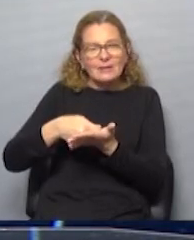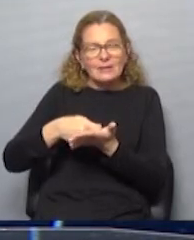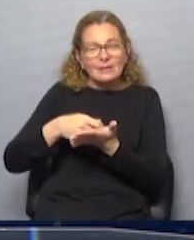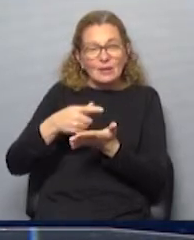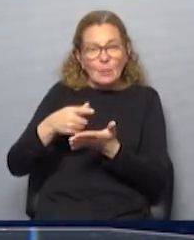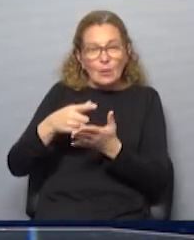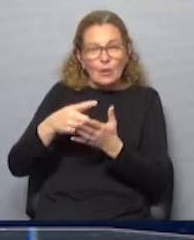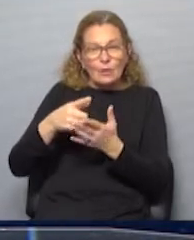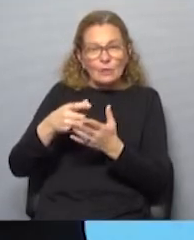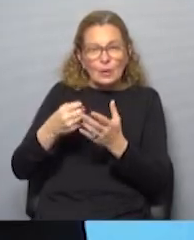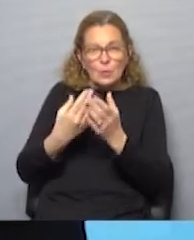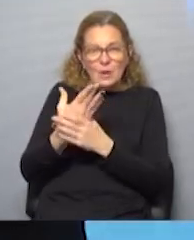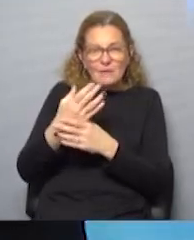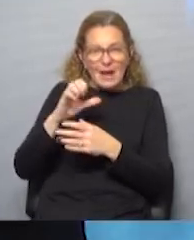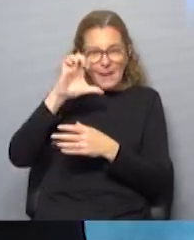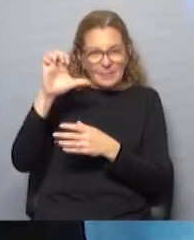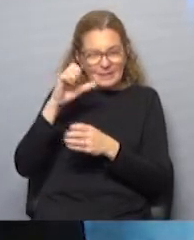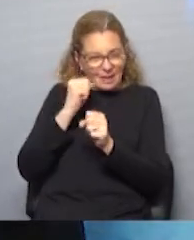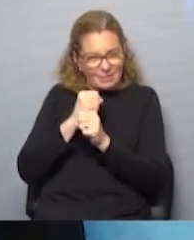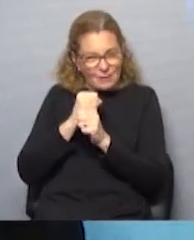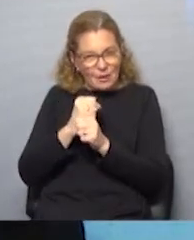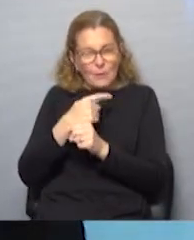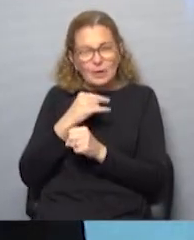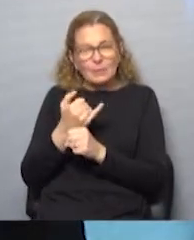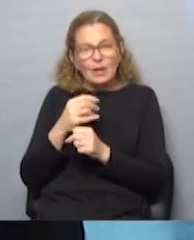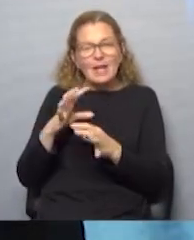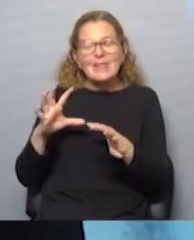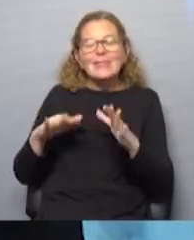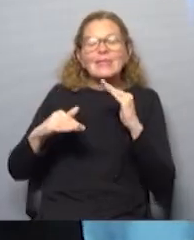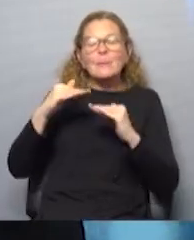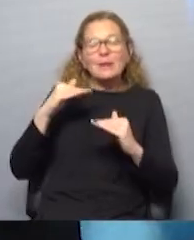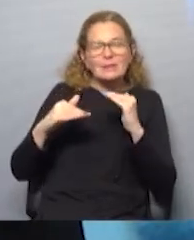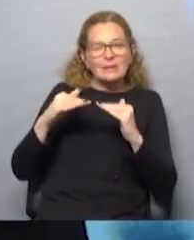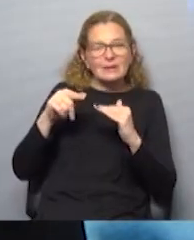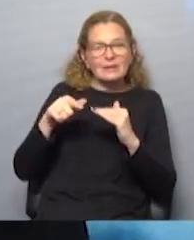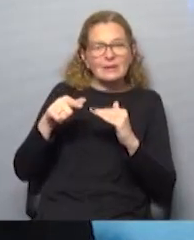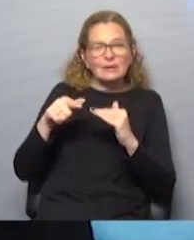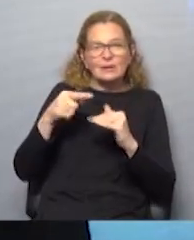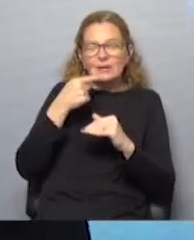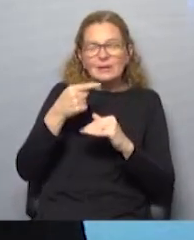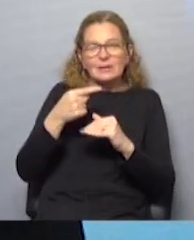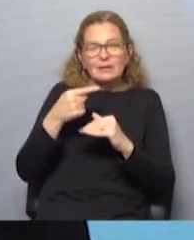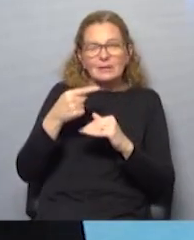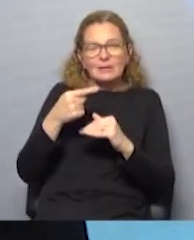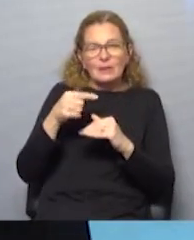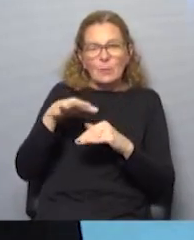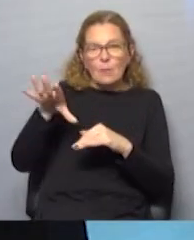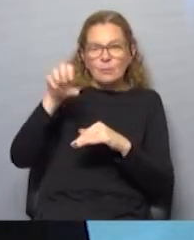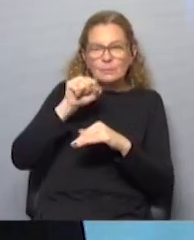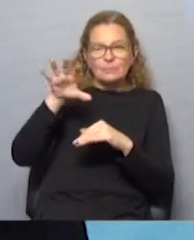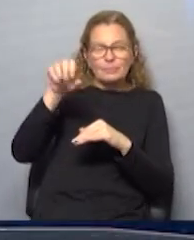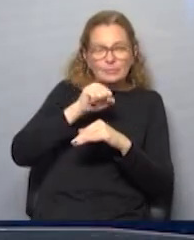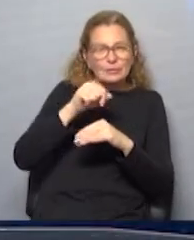sus ramas de la creación de nuevas empresas de empleo depende críticamente de lo que se denomina las capacidades de absorción nacionales